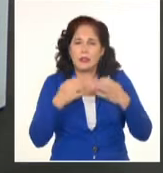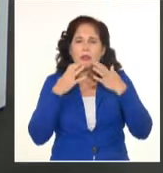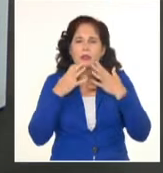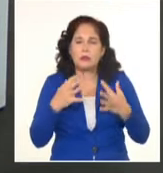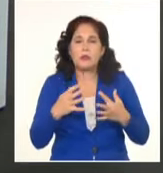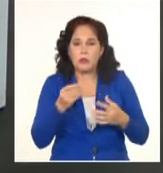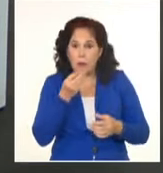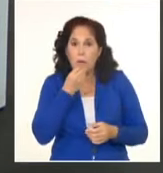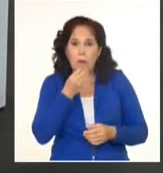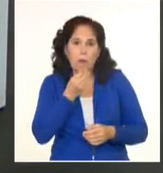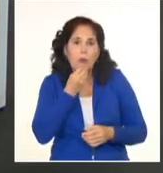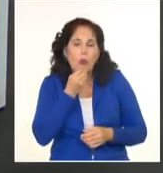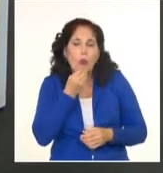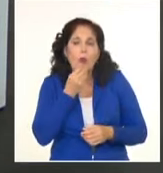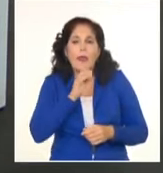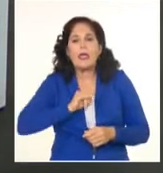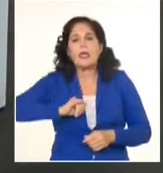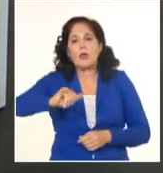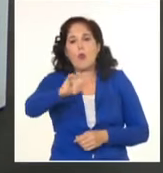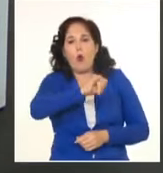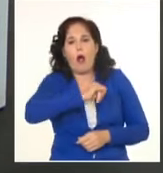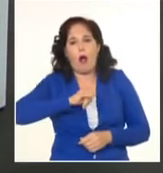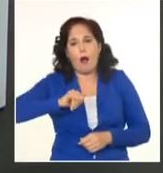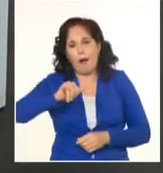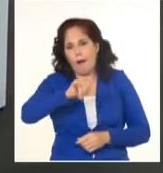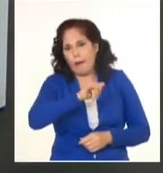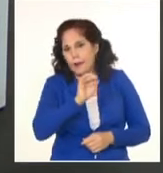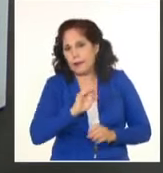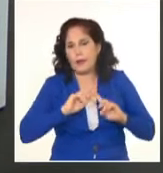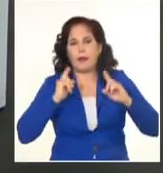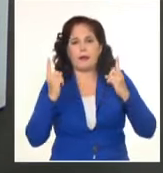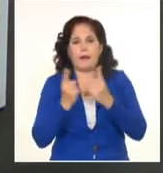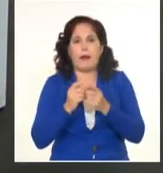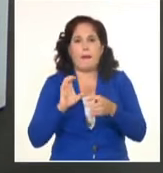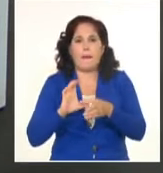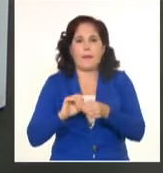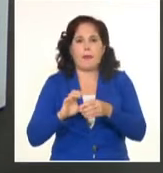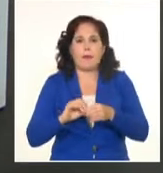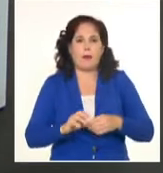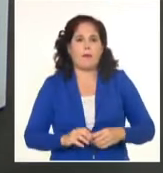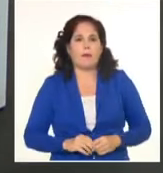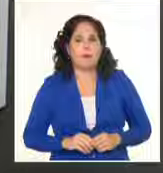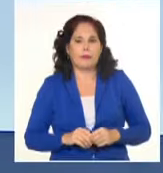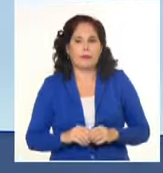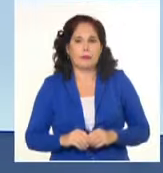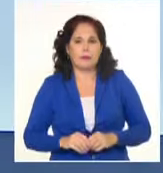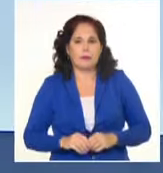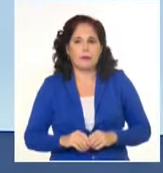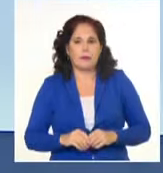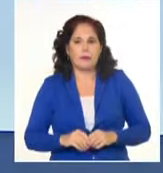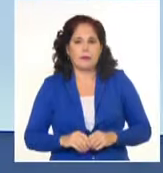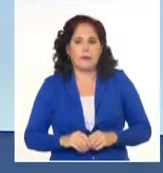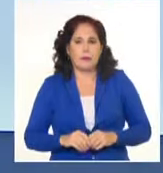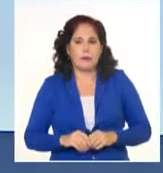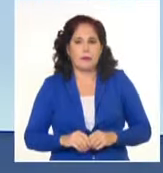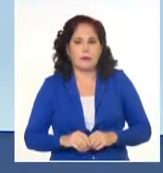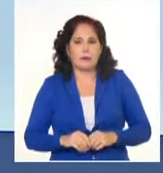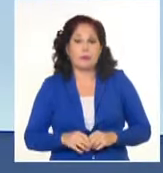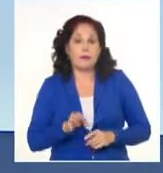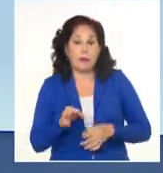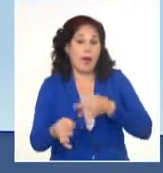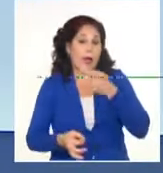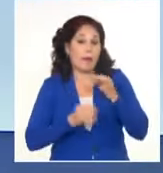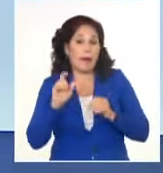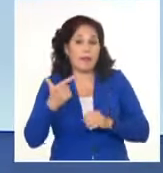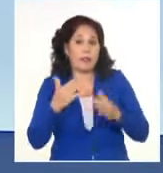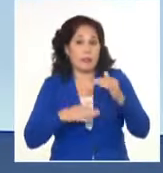que pueda haber una homogeneidad en el tratamiento del tema en general para los actores que existen en el país. Tal como explicó la